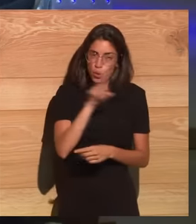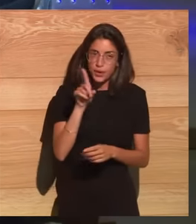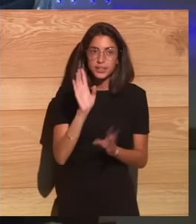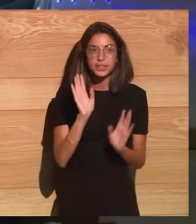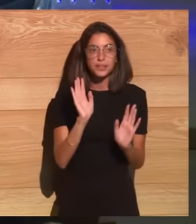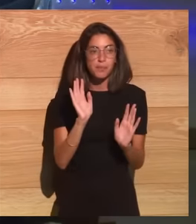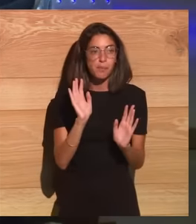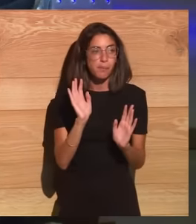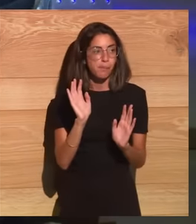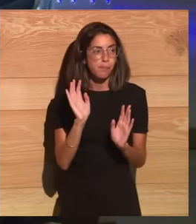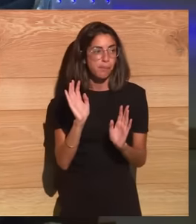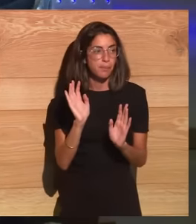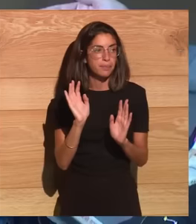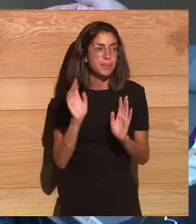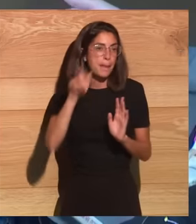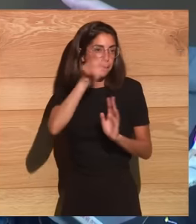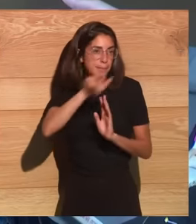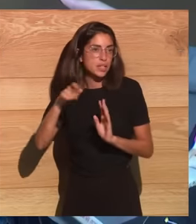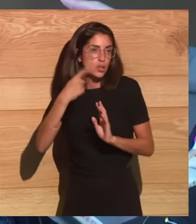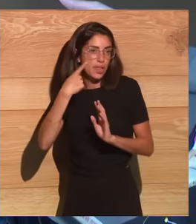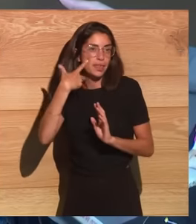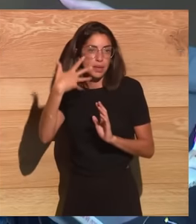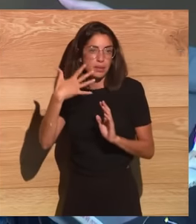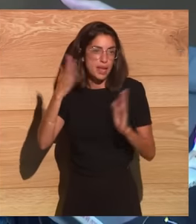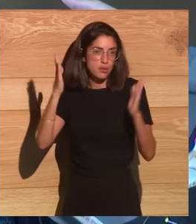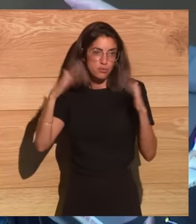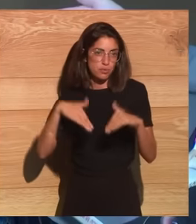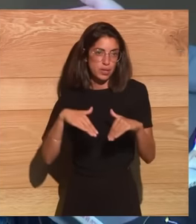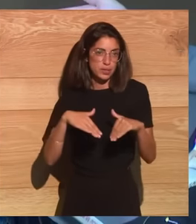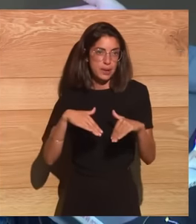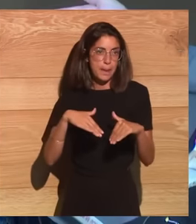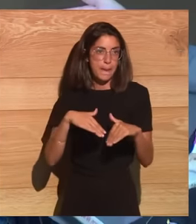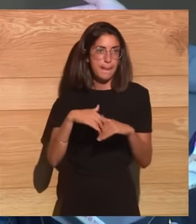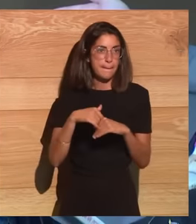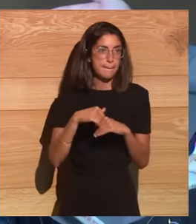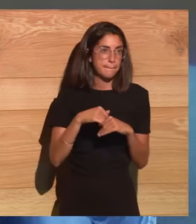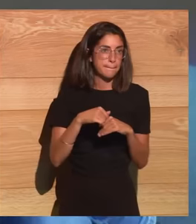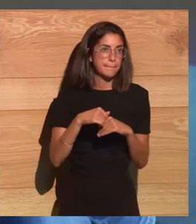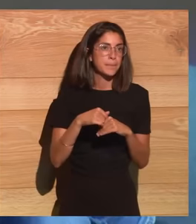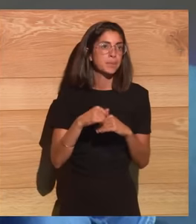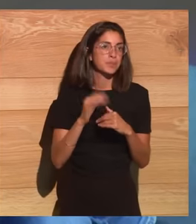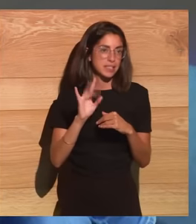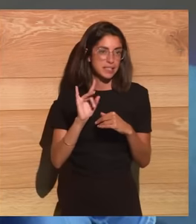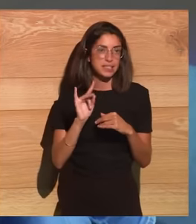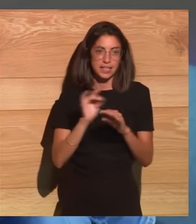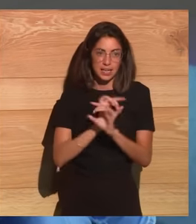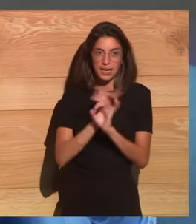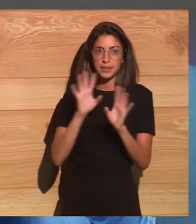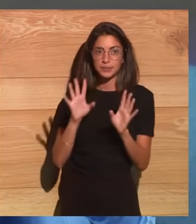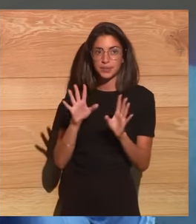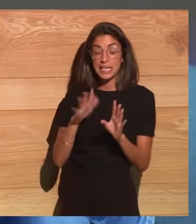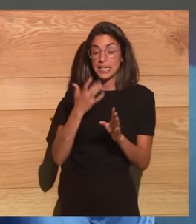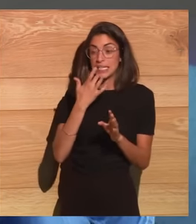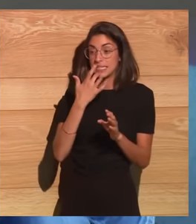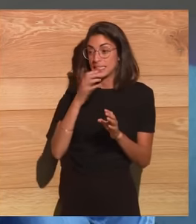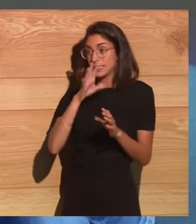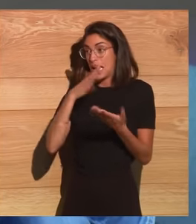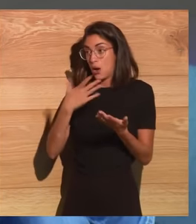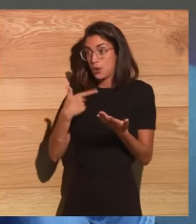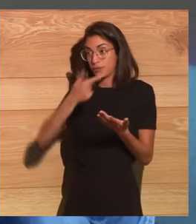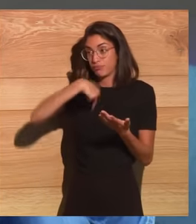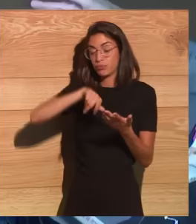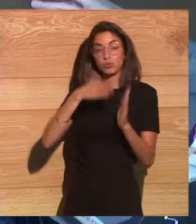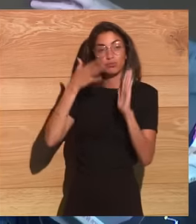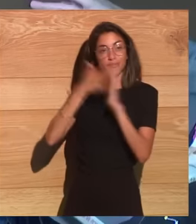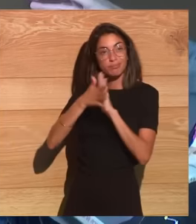no es, que no es celebridad. De celebridad, que no claro. es celebridad, ¿o qué quieres decir? Sí, claro. Sí. Si ahora tenemos que explicar los...